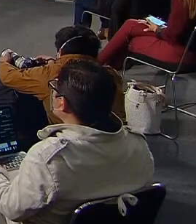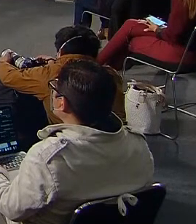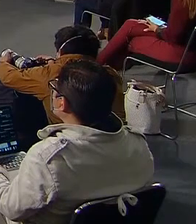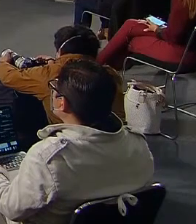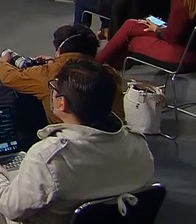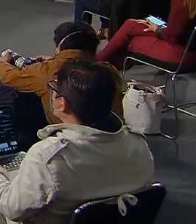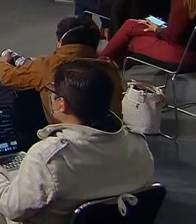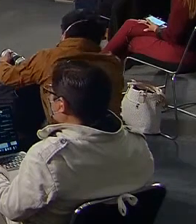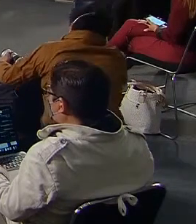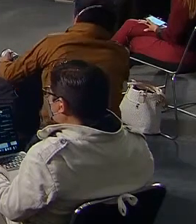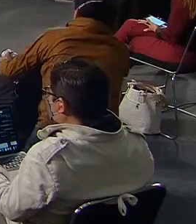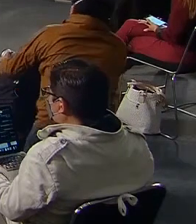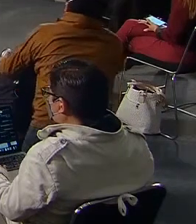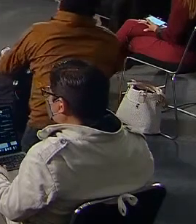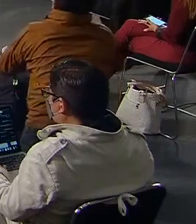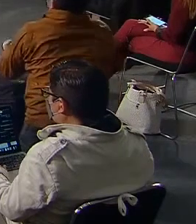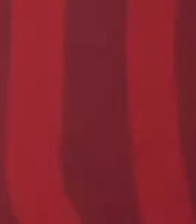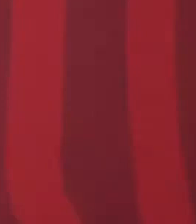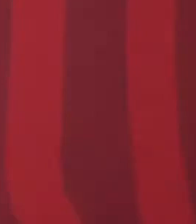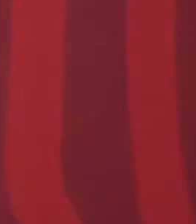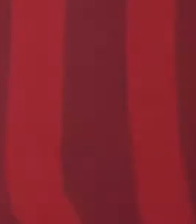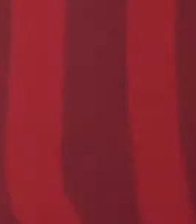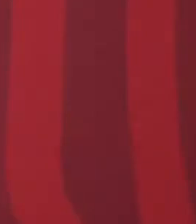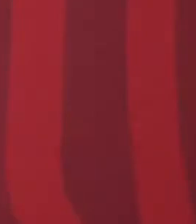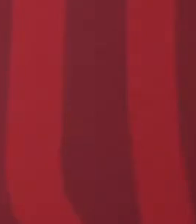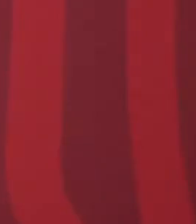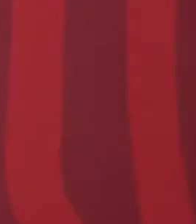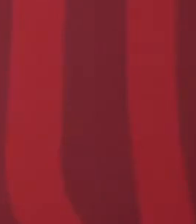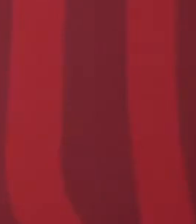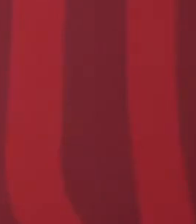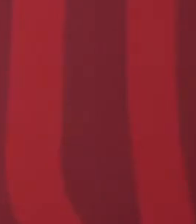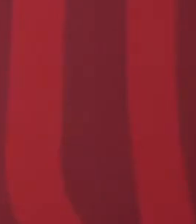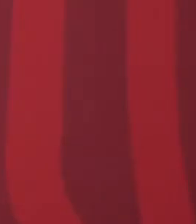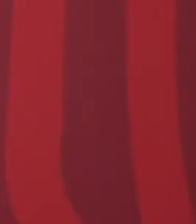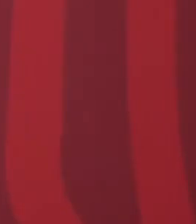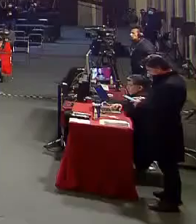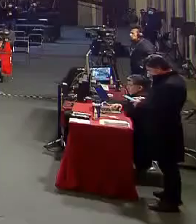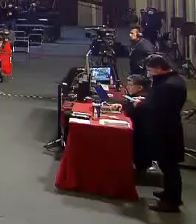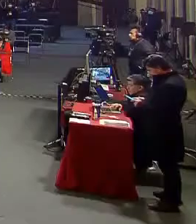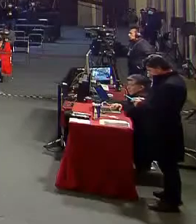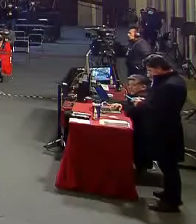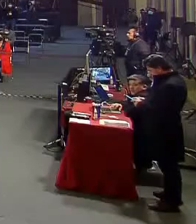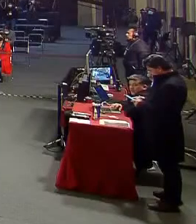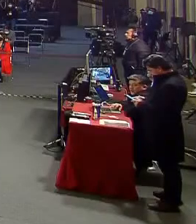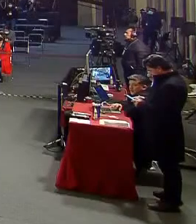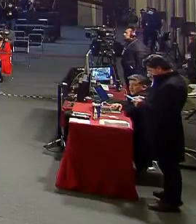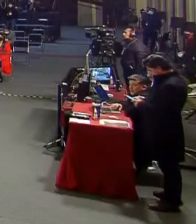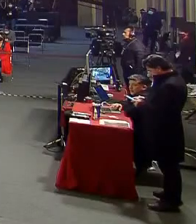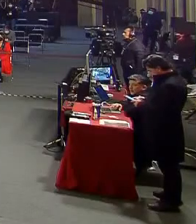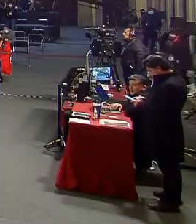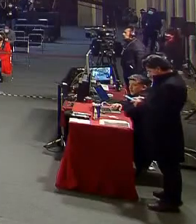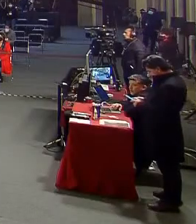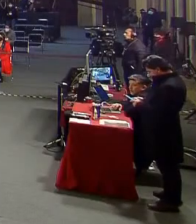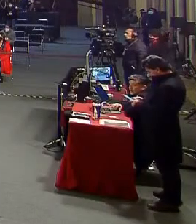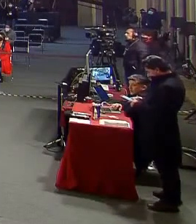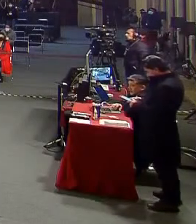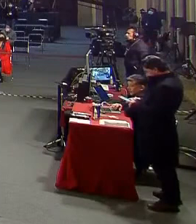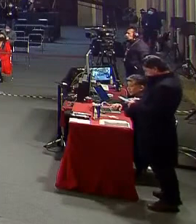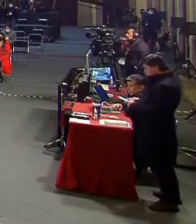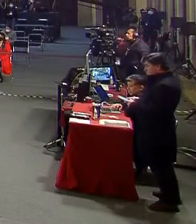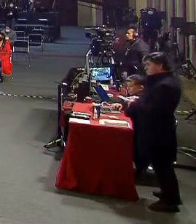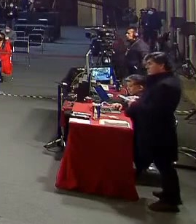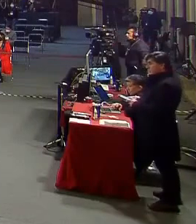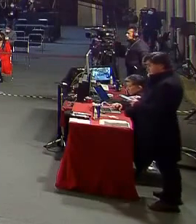decir aquí Juan. ¿Mande? Para que venga Juan Ferrer a explicarnos. La semana que